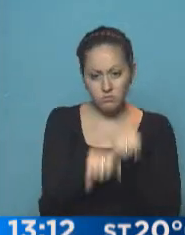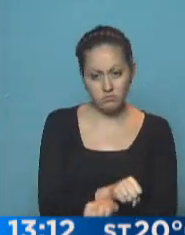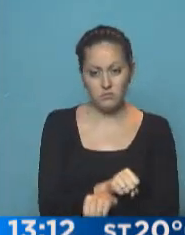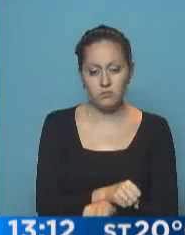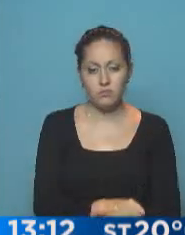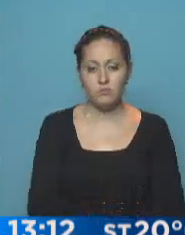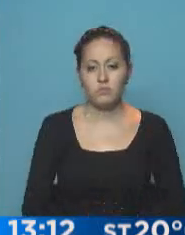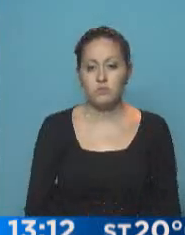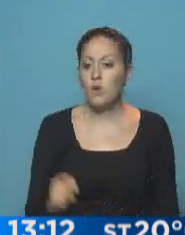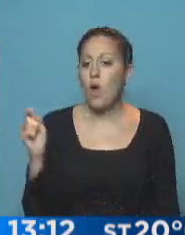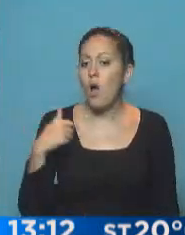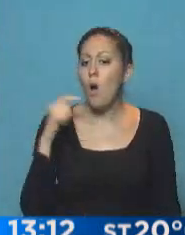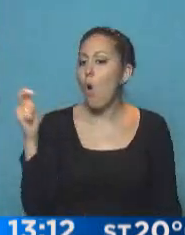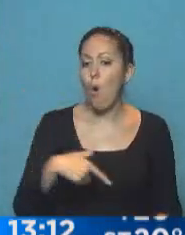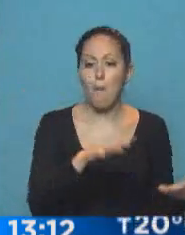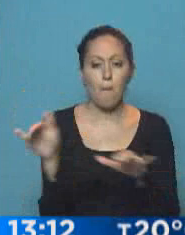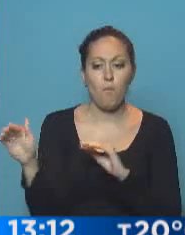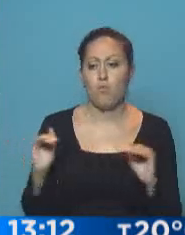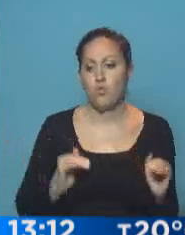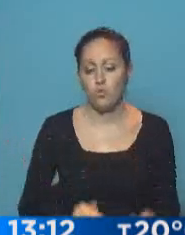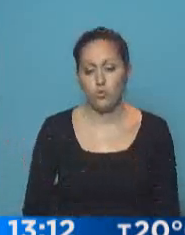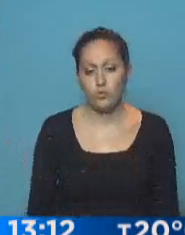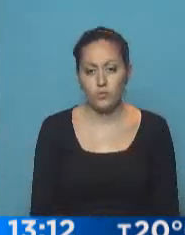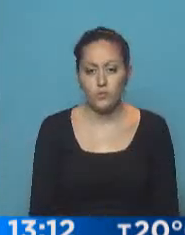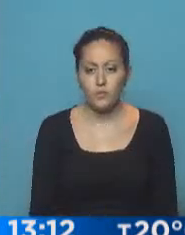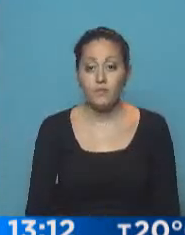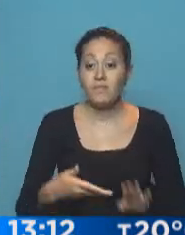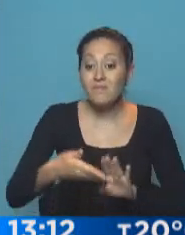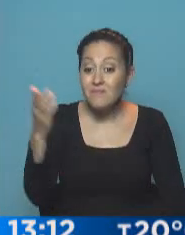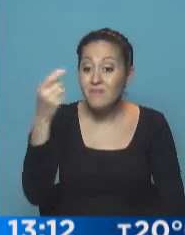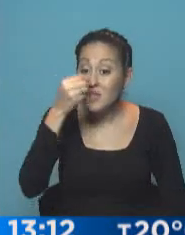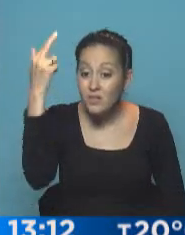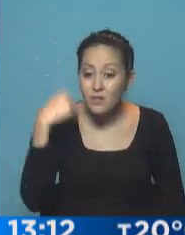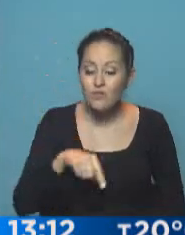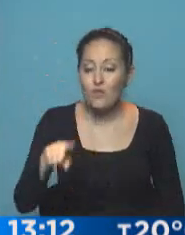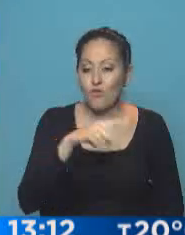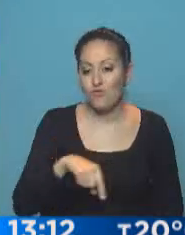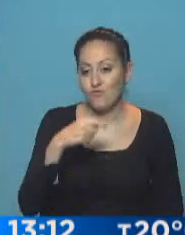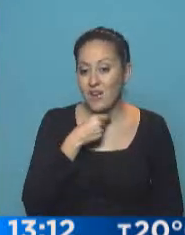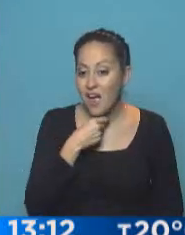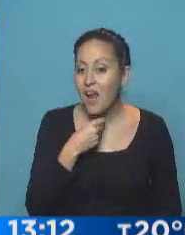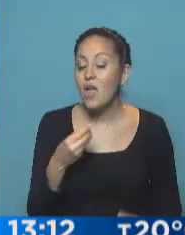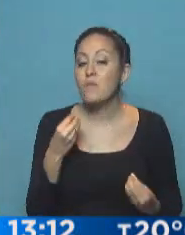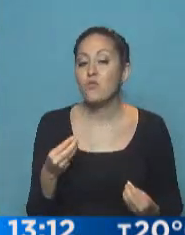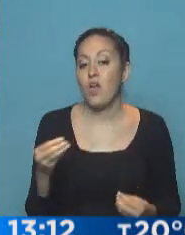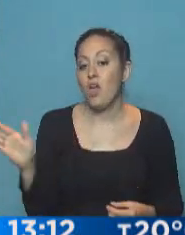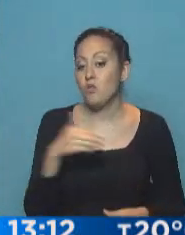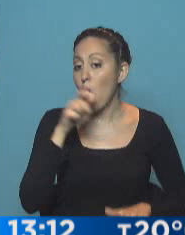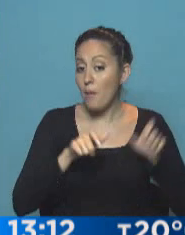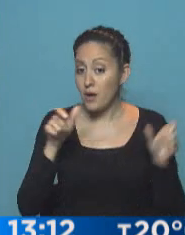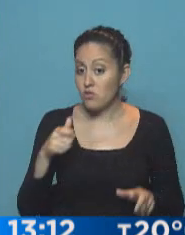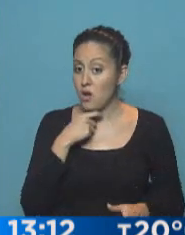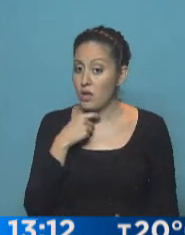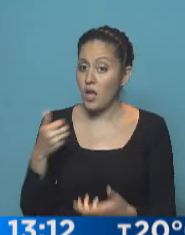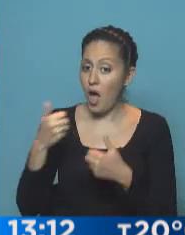y común. Eso es lo que pretendemos. Para el 29 esperamos que todo quien quiera acompañarnos